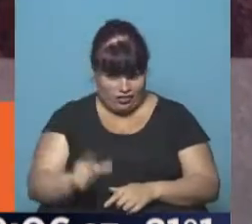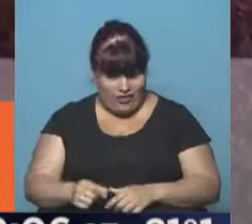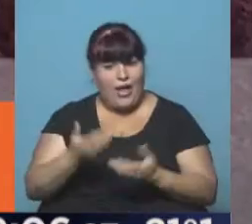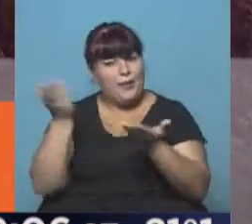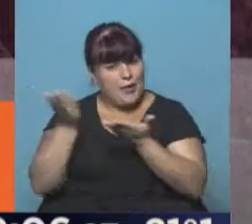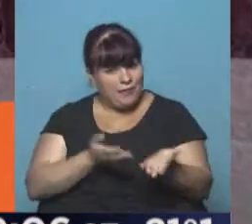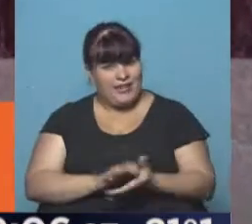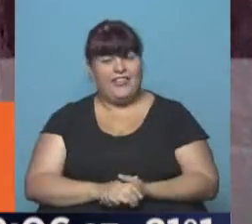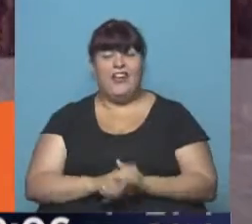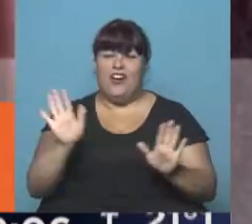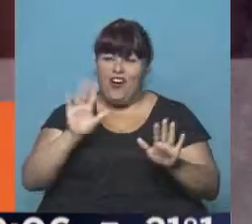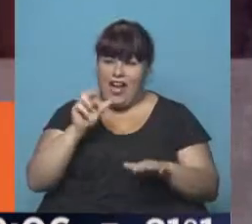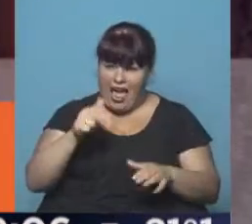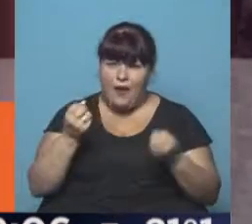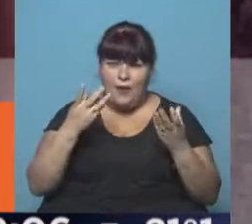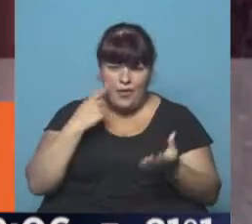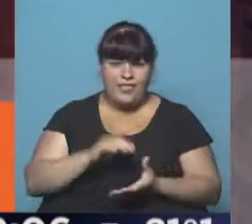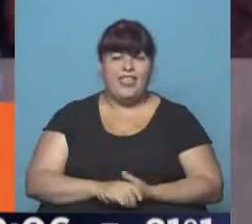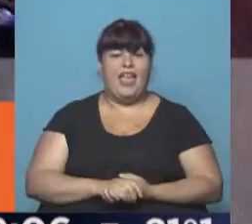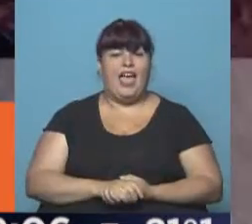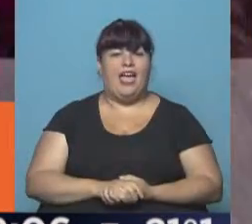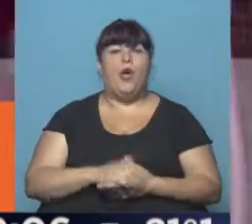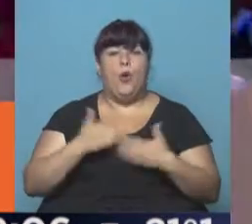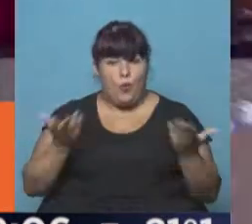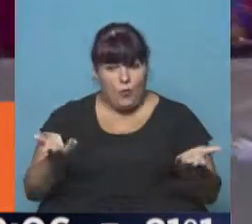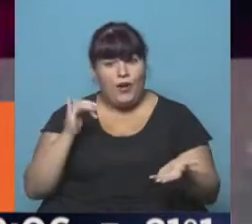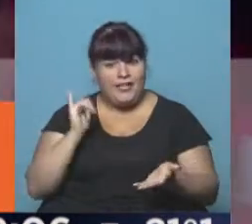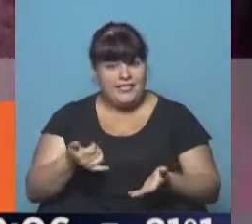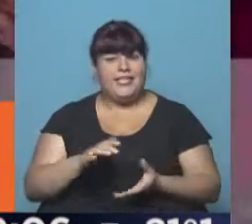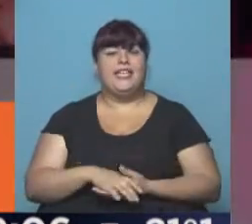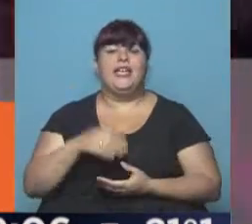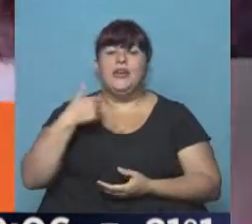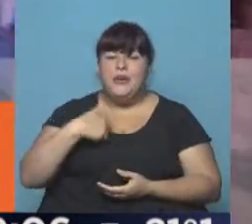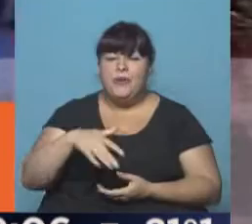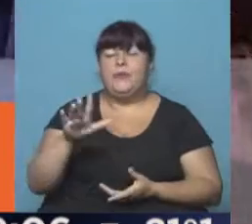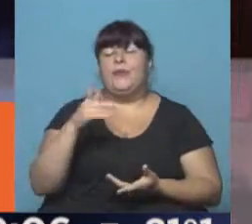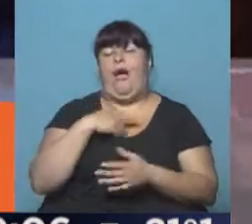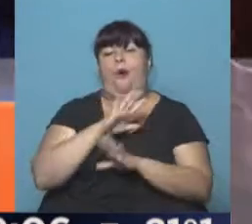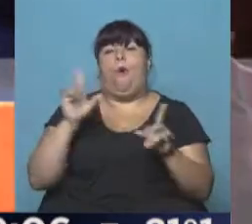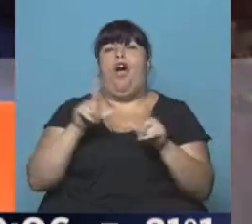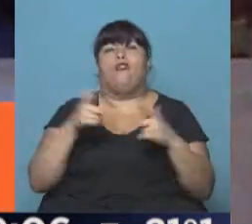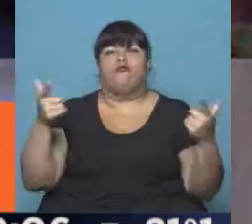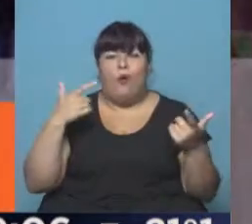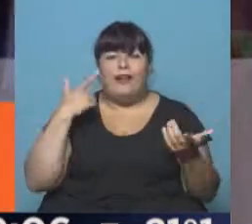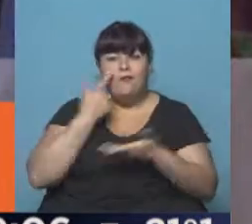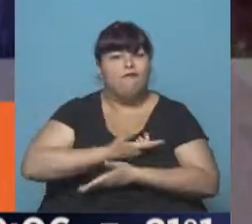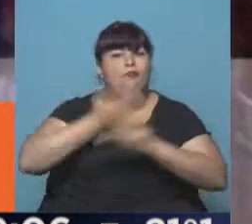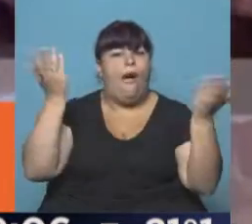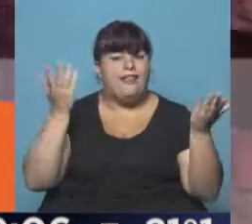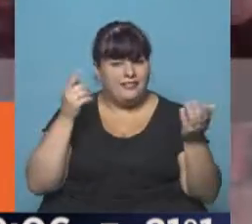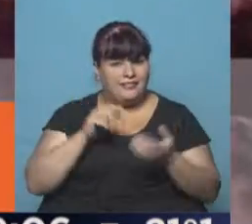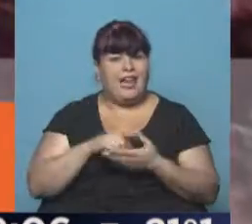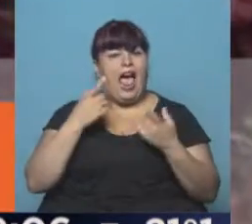supuesto. Bienvenidos. Hola, Laura, buenos días. Bueno, sí, vamos a tener la suerte de poder mostrar un